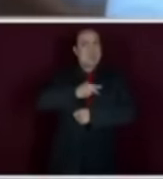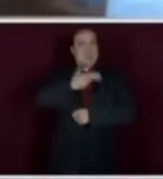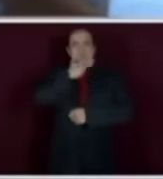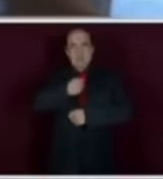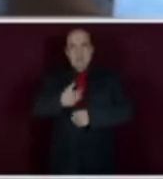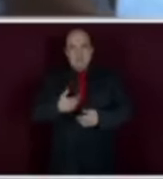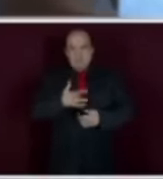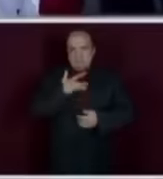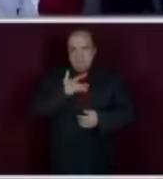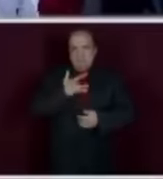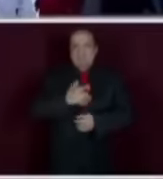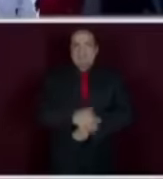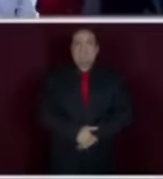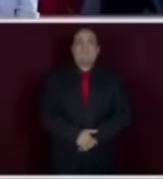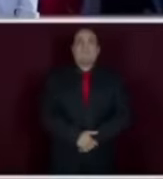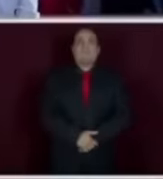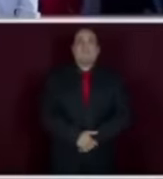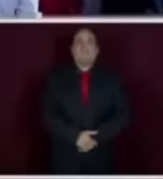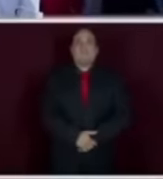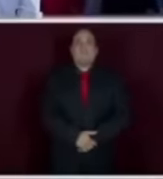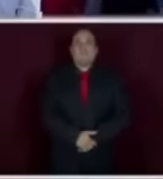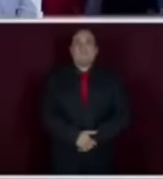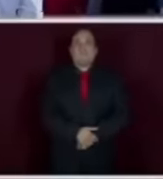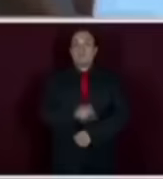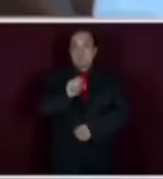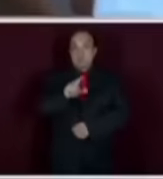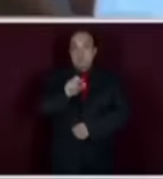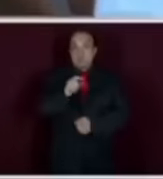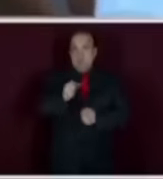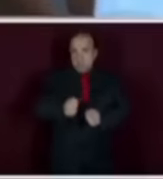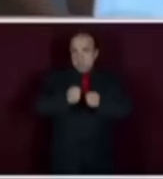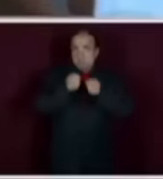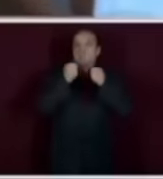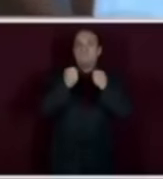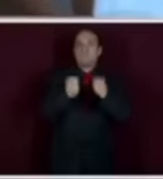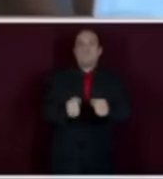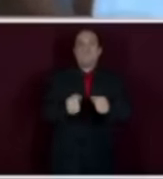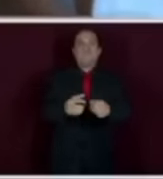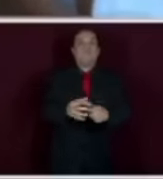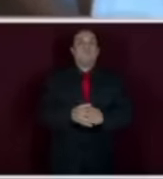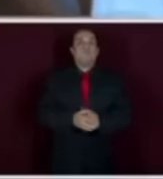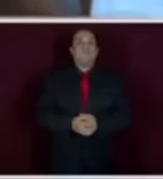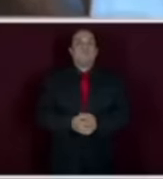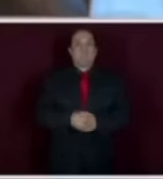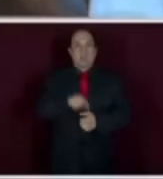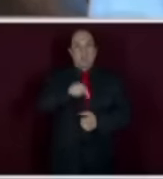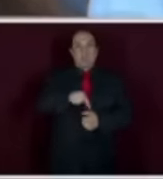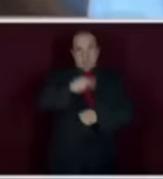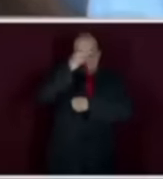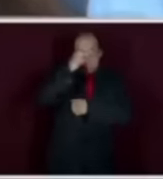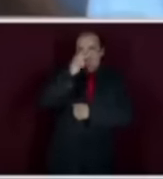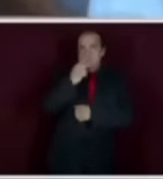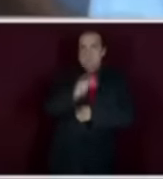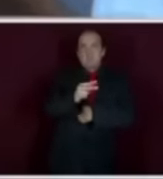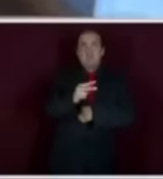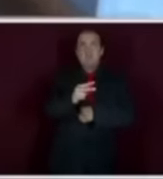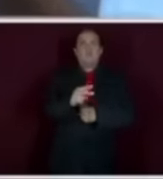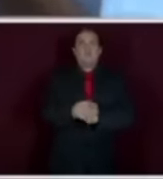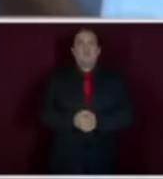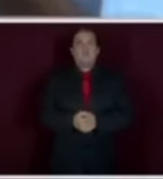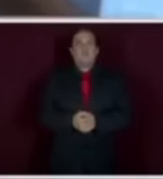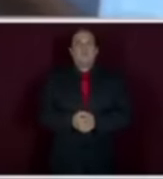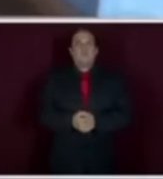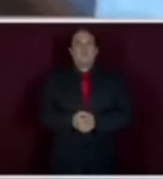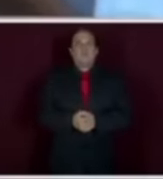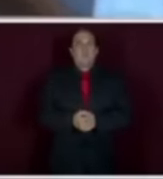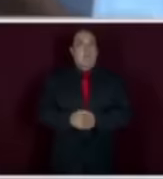mexicanas. Y tenemos la certeza de que México, además de